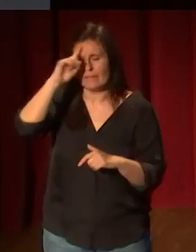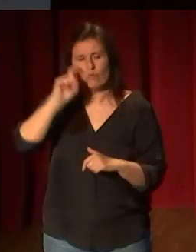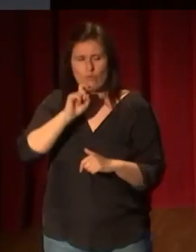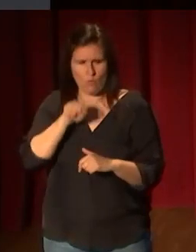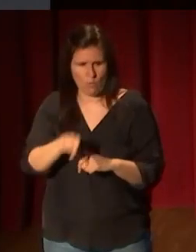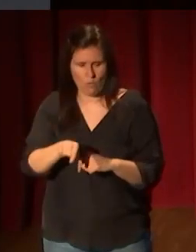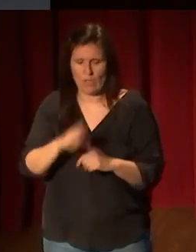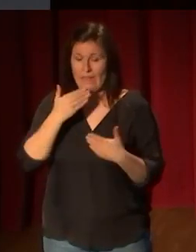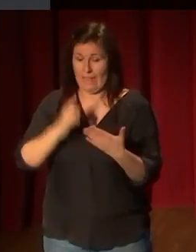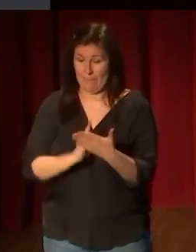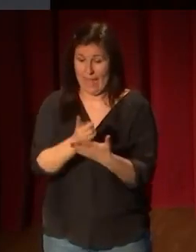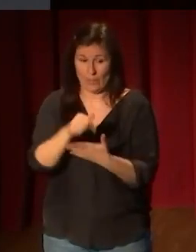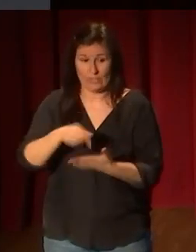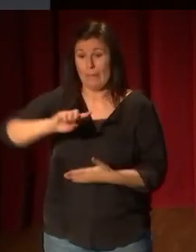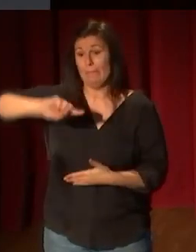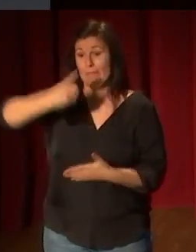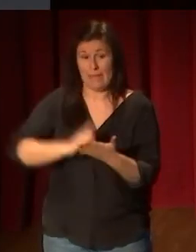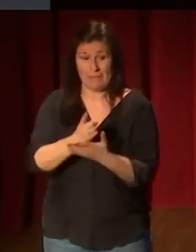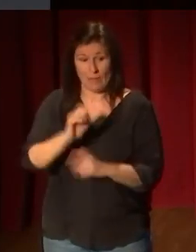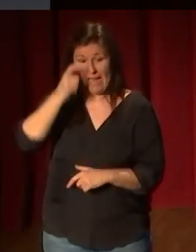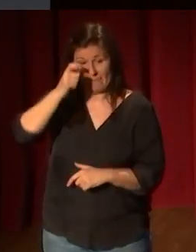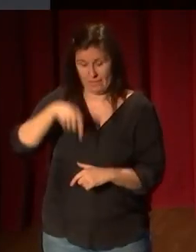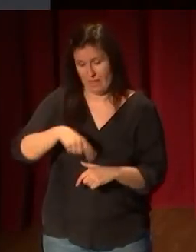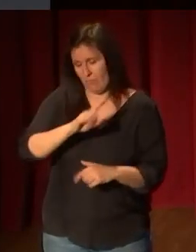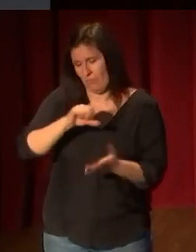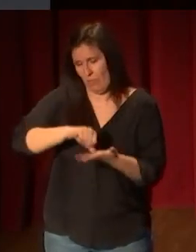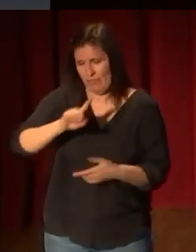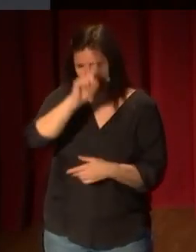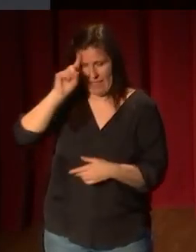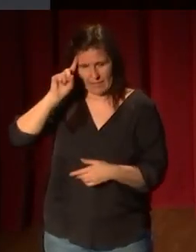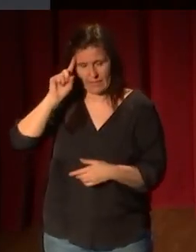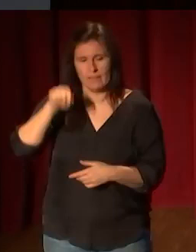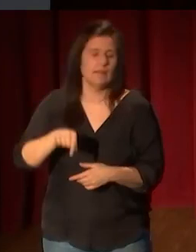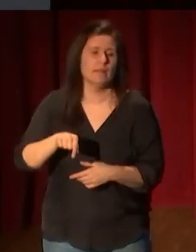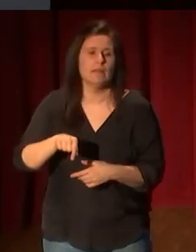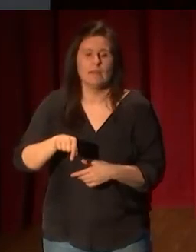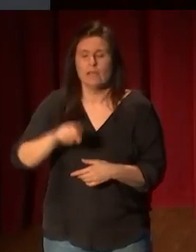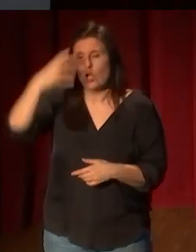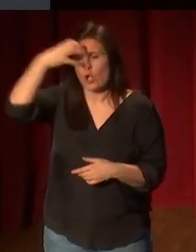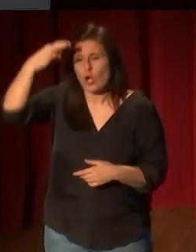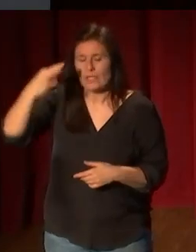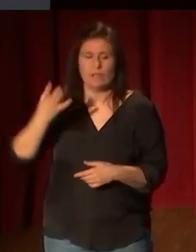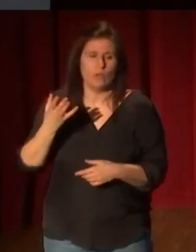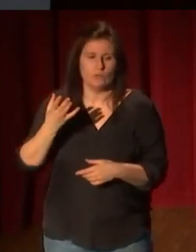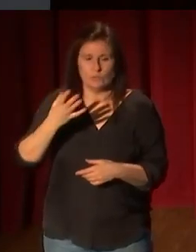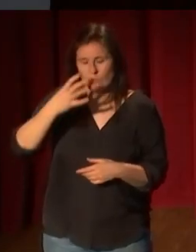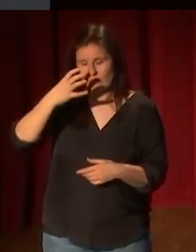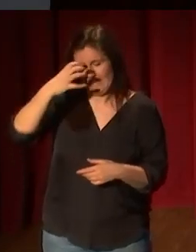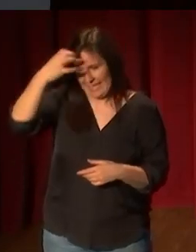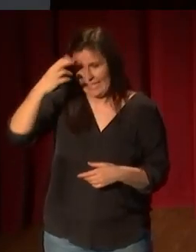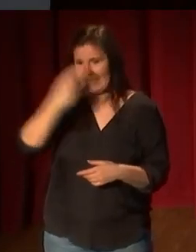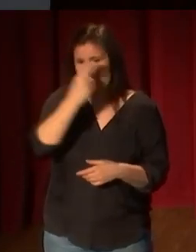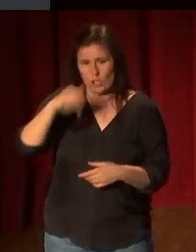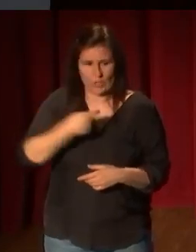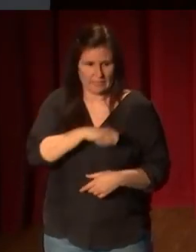plano en el que se considera primer plano de la villa de madrid de antonio manche lee la villa de madrid corte de los reyes católicos de españa en el que